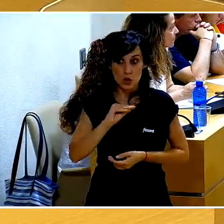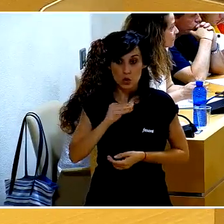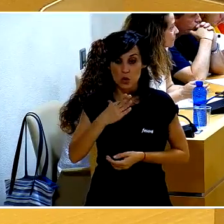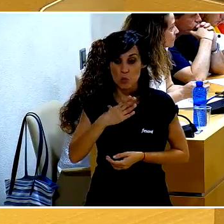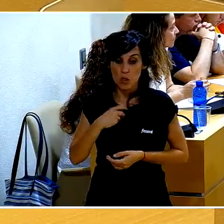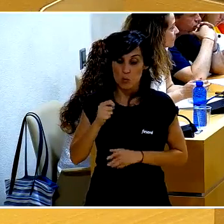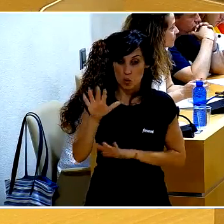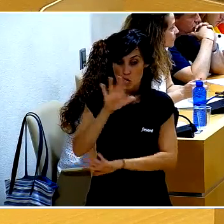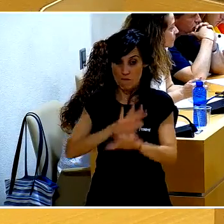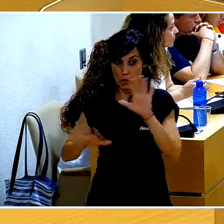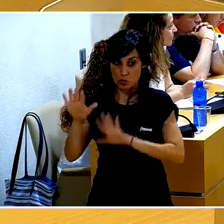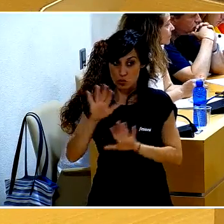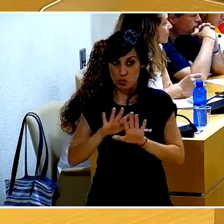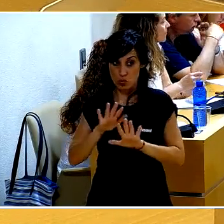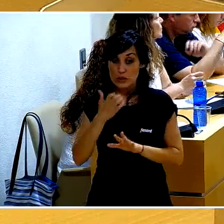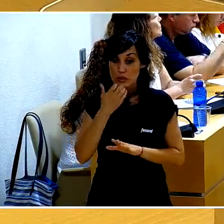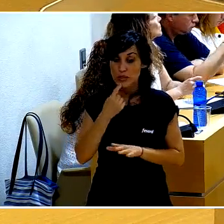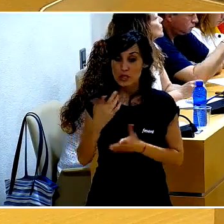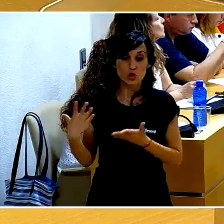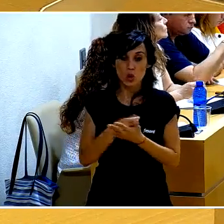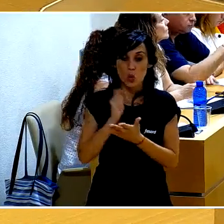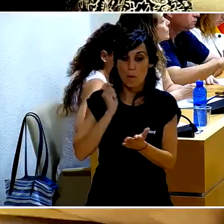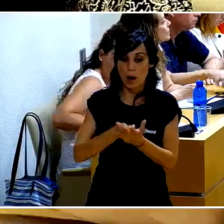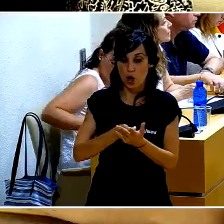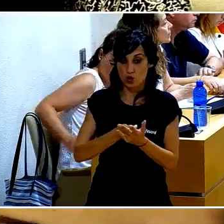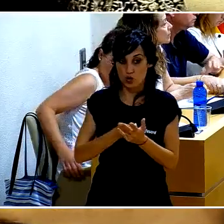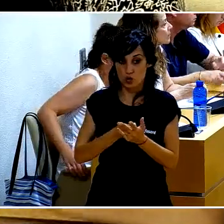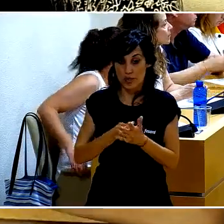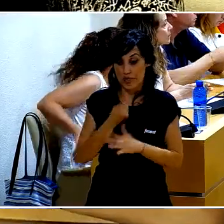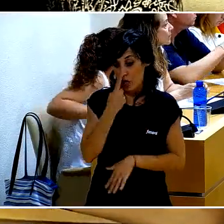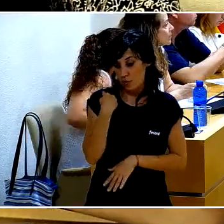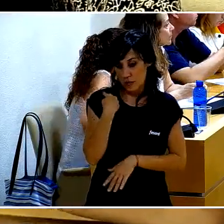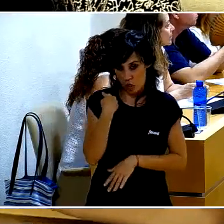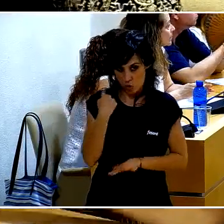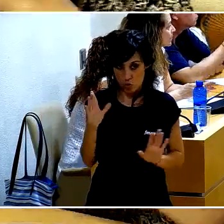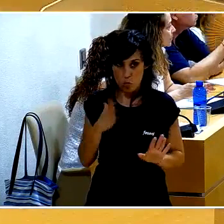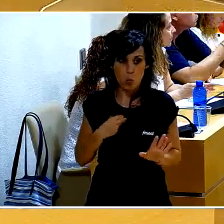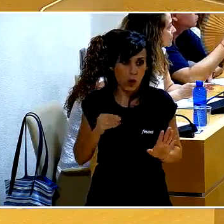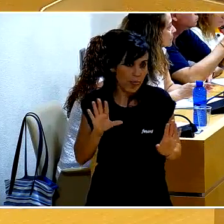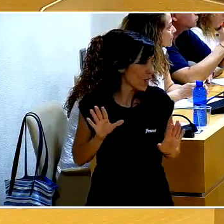a confusión al decir que todos son pagos del puede ser,